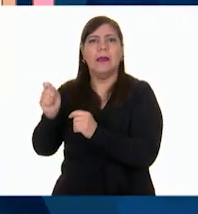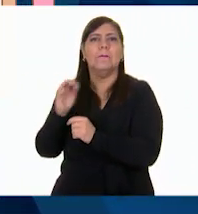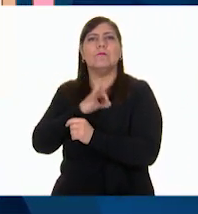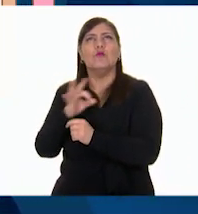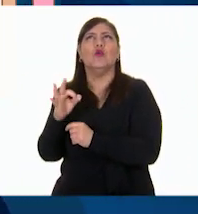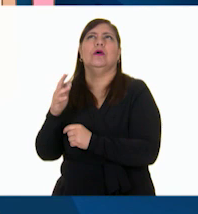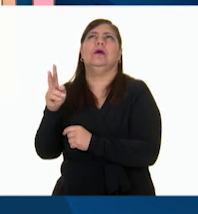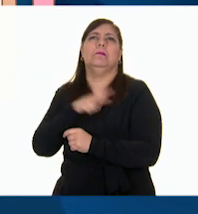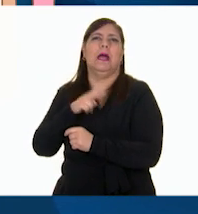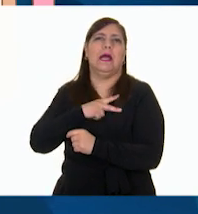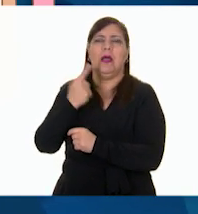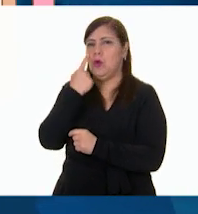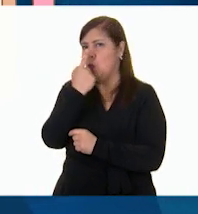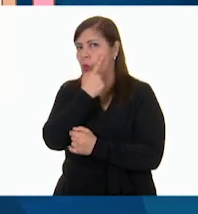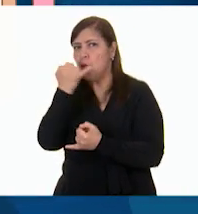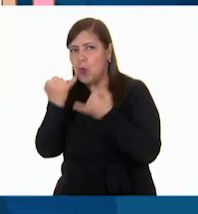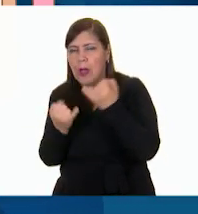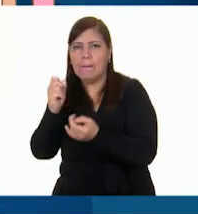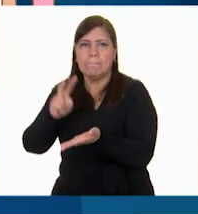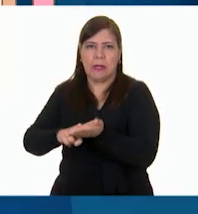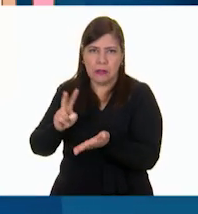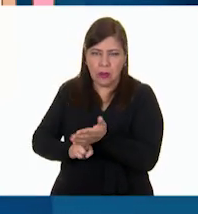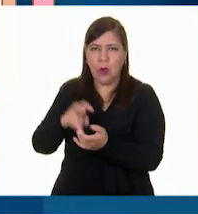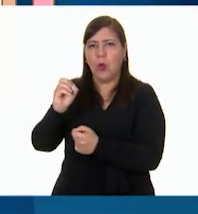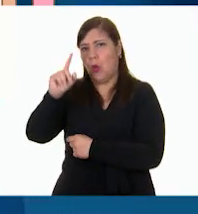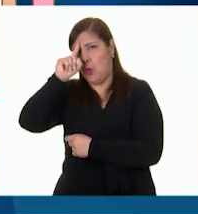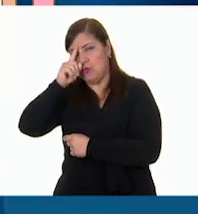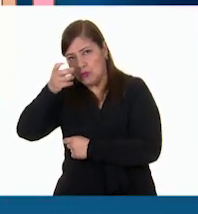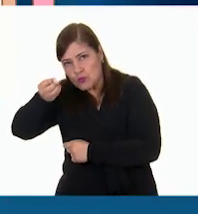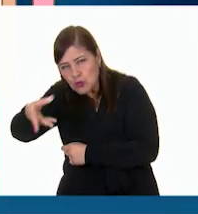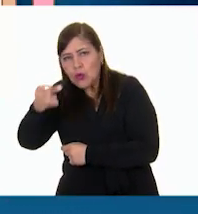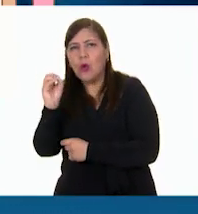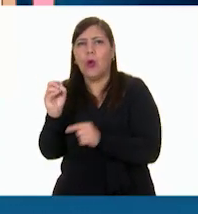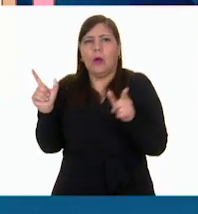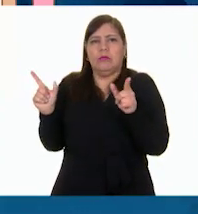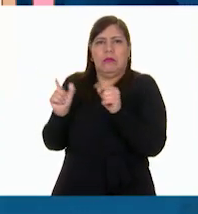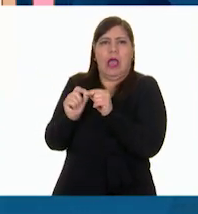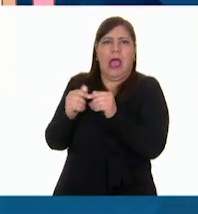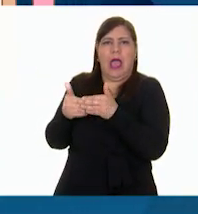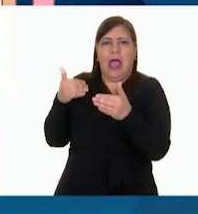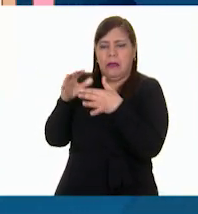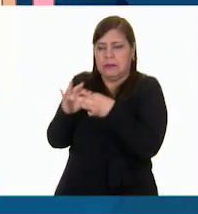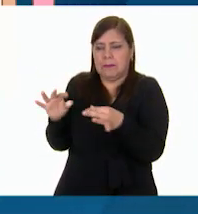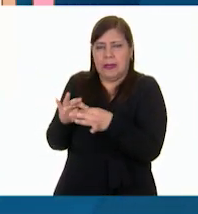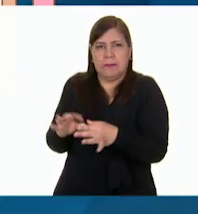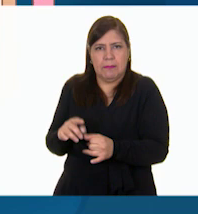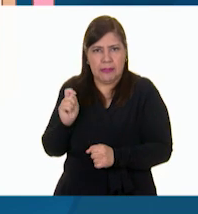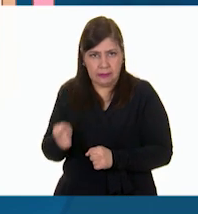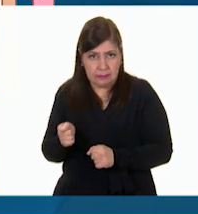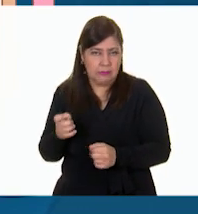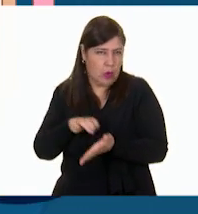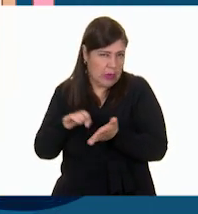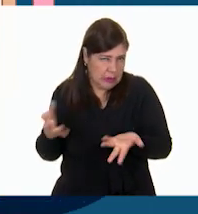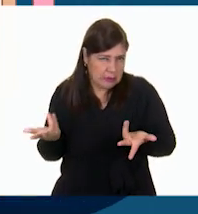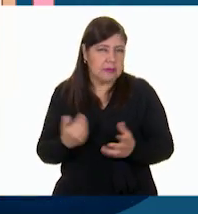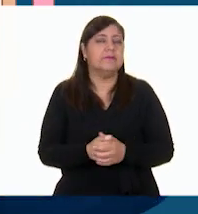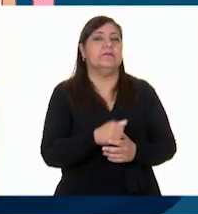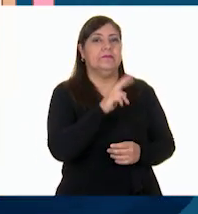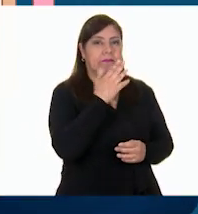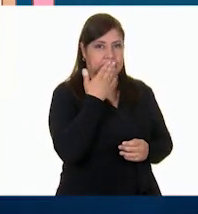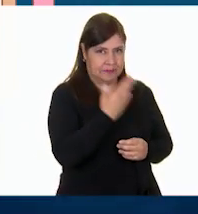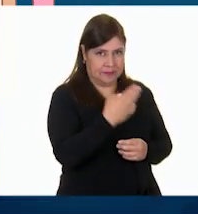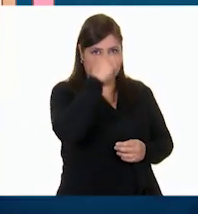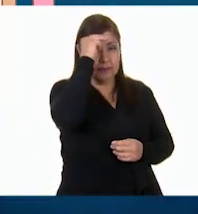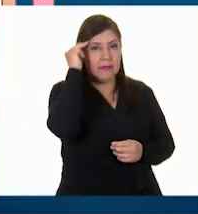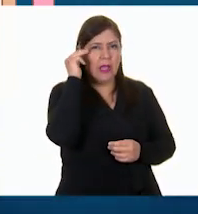juicio de valor, una recomendación o bien el resumen de lo expuesto. Por ejemplo, ¿verdad? Muy bien, María.